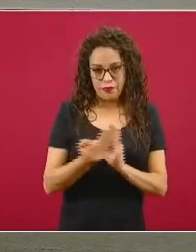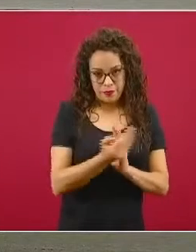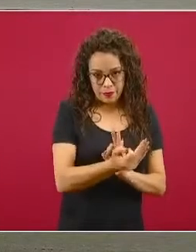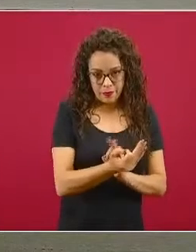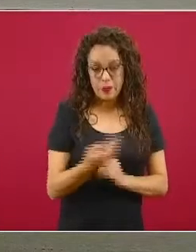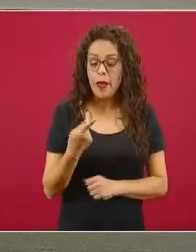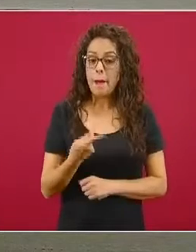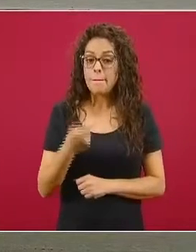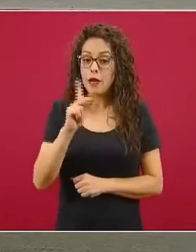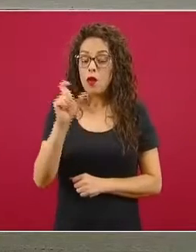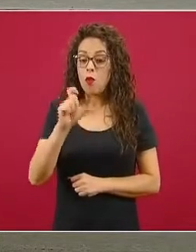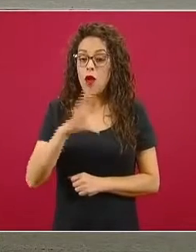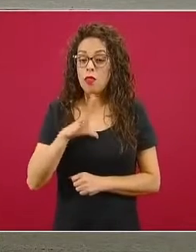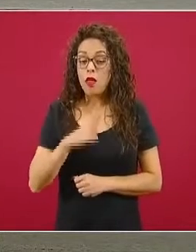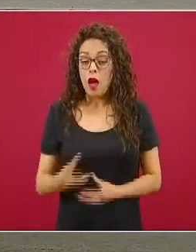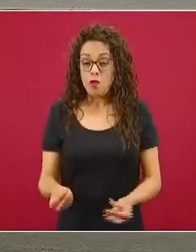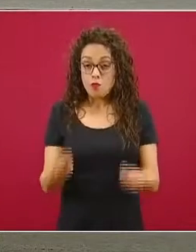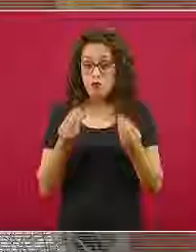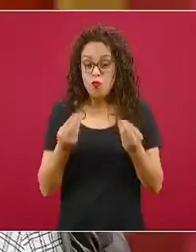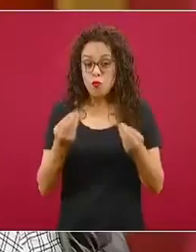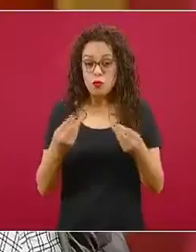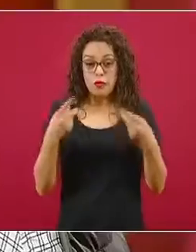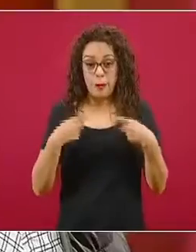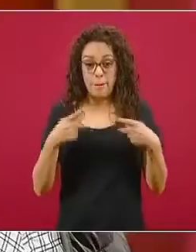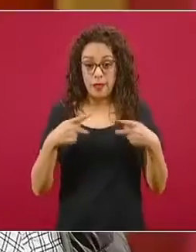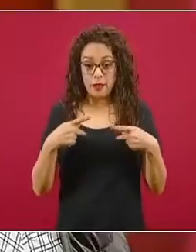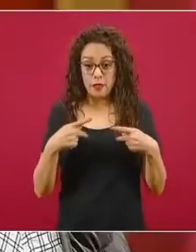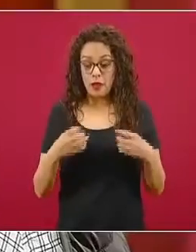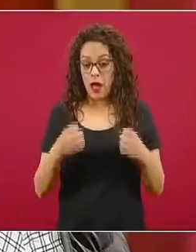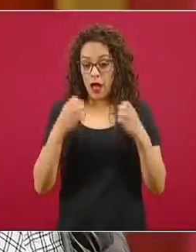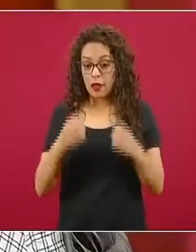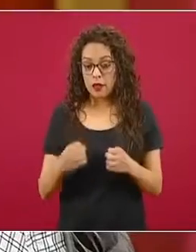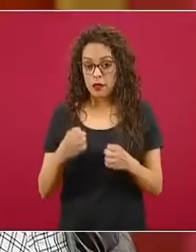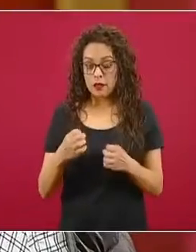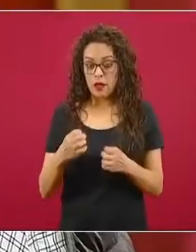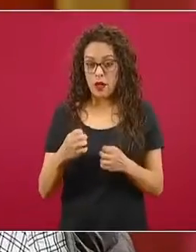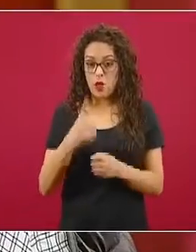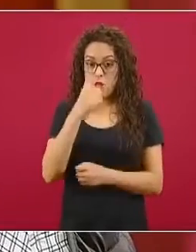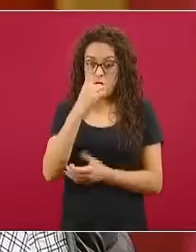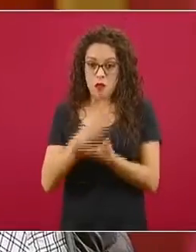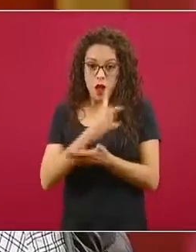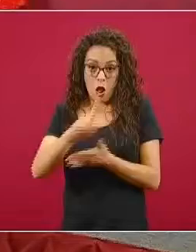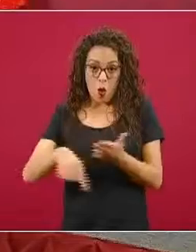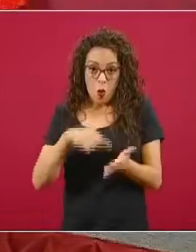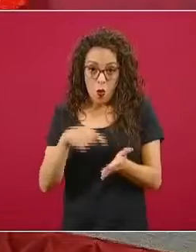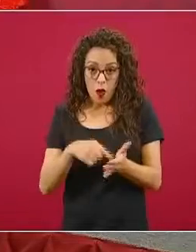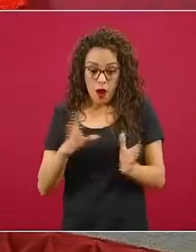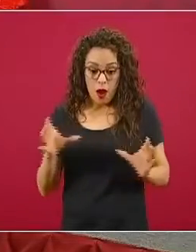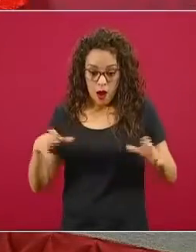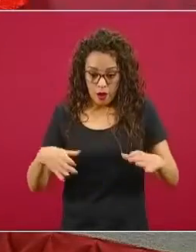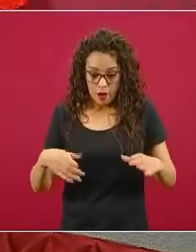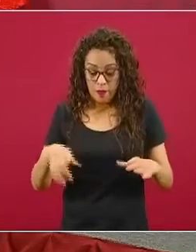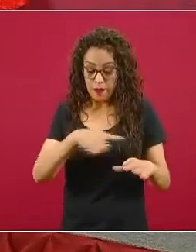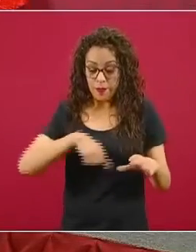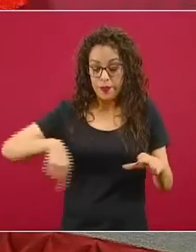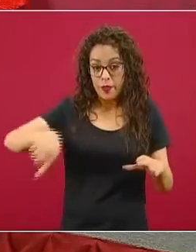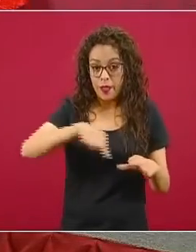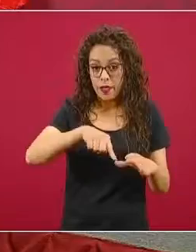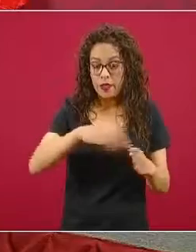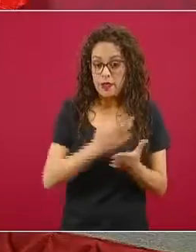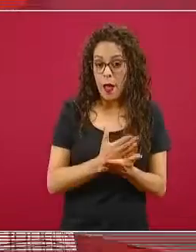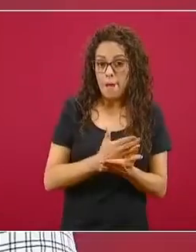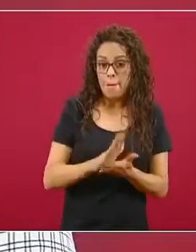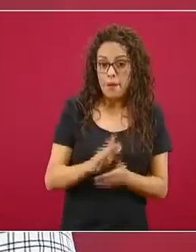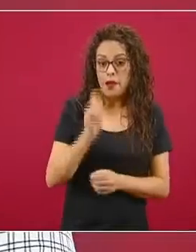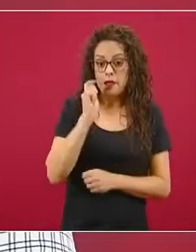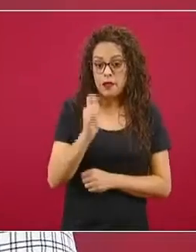la aglomeración de personas se dé en un momento determinado, y si esta aglomeración además